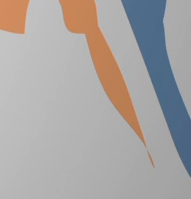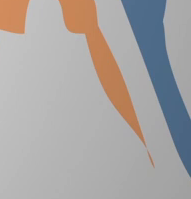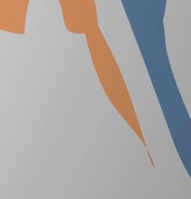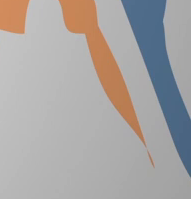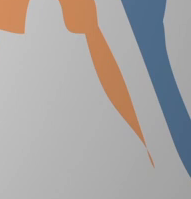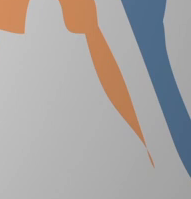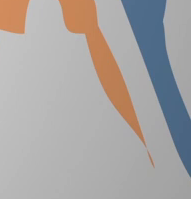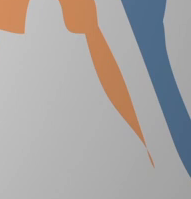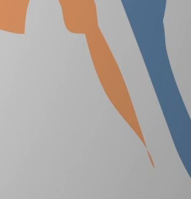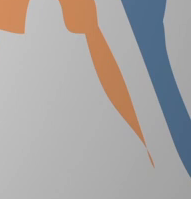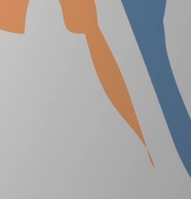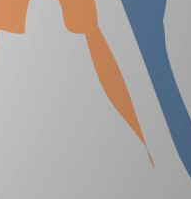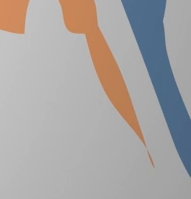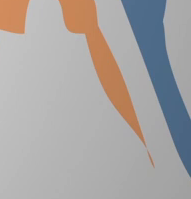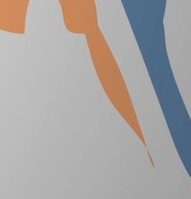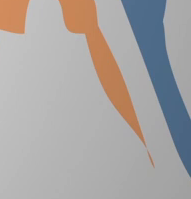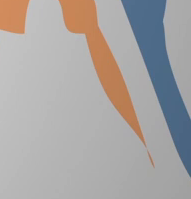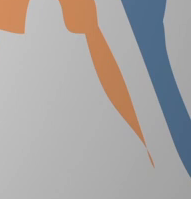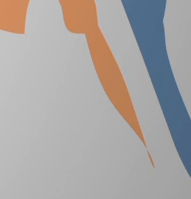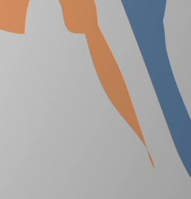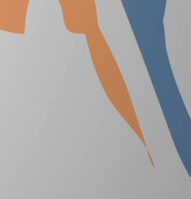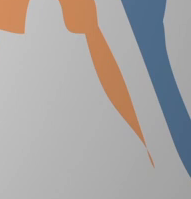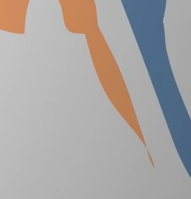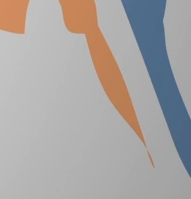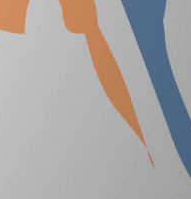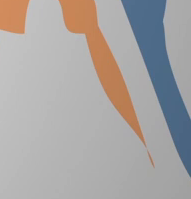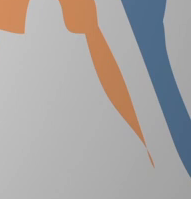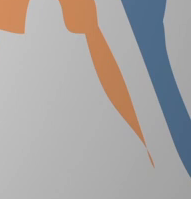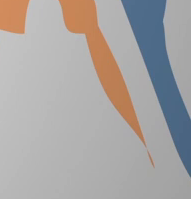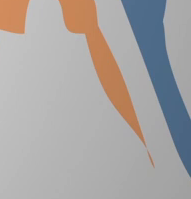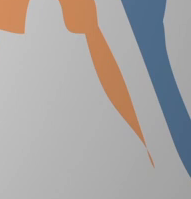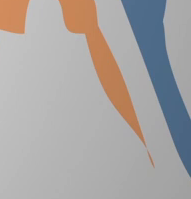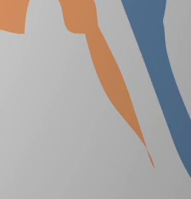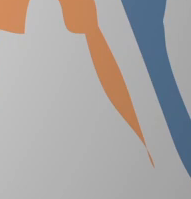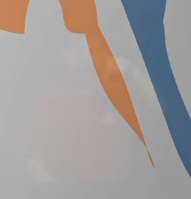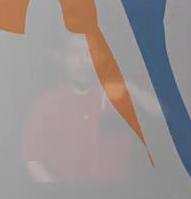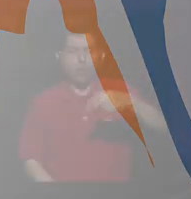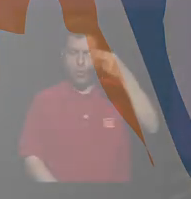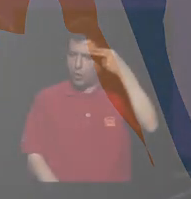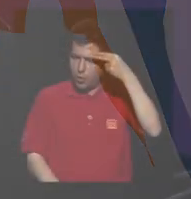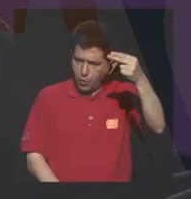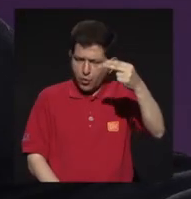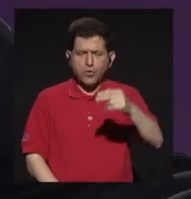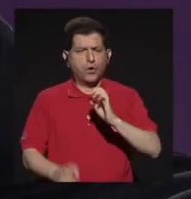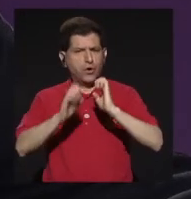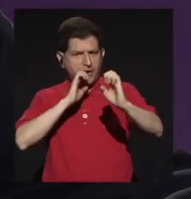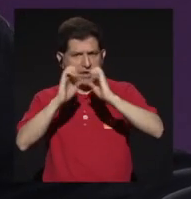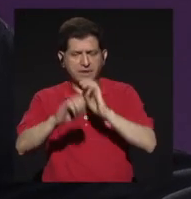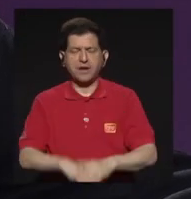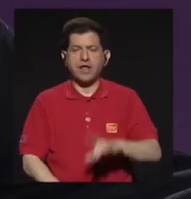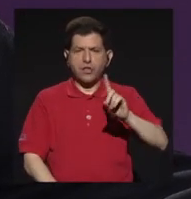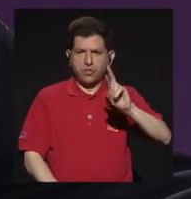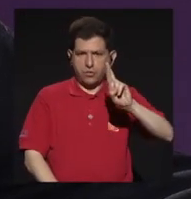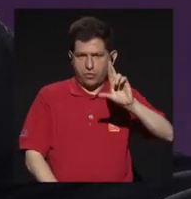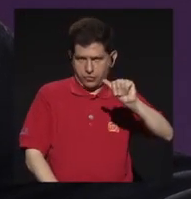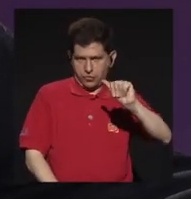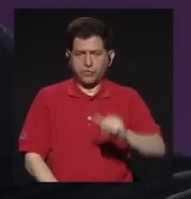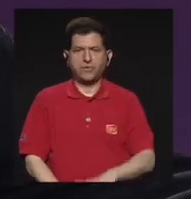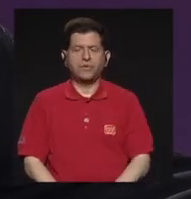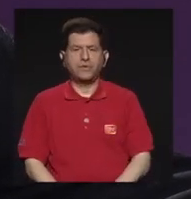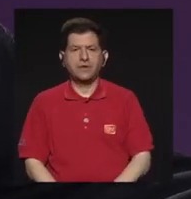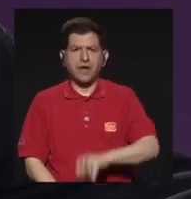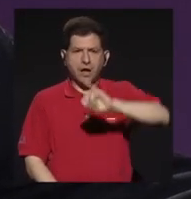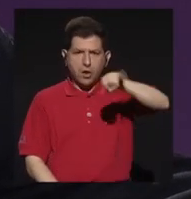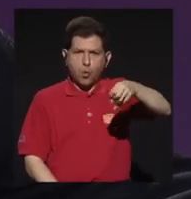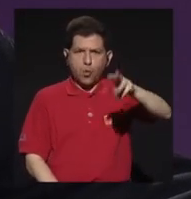estamos en palabra de mujer de carga luces de r y hoy tengo el honor de entrevistar a la doctora a la doctora